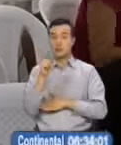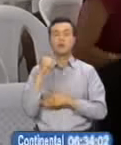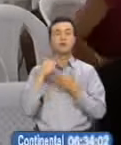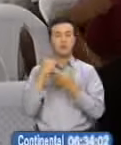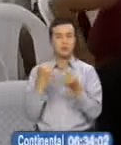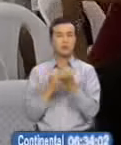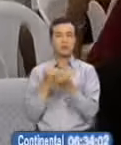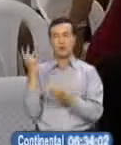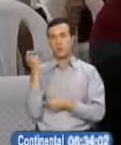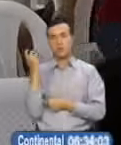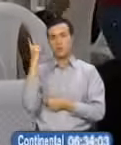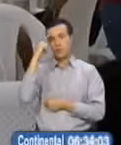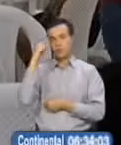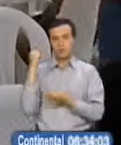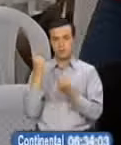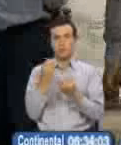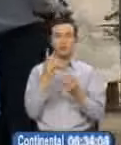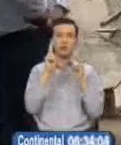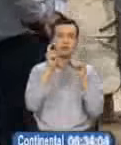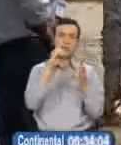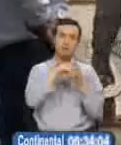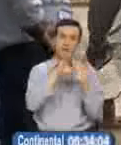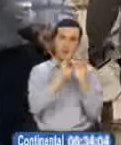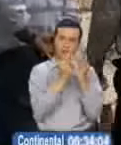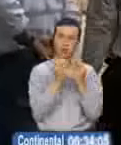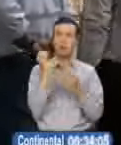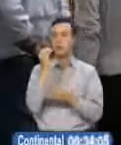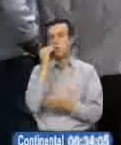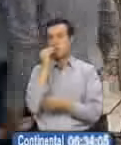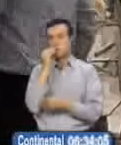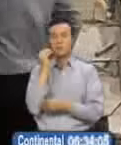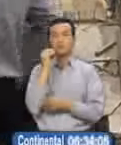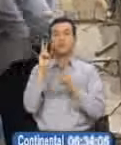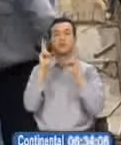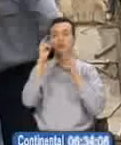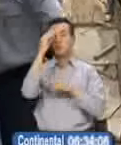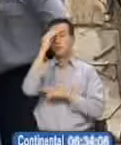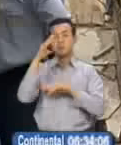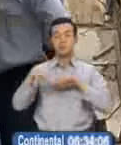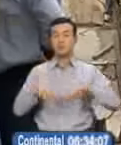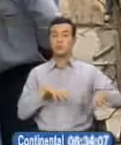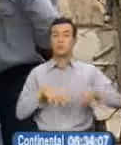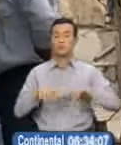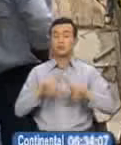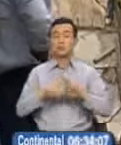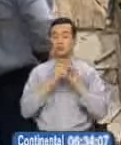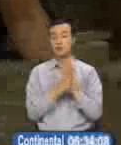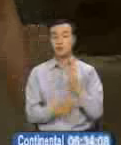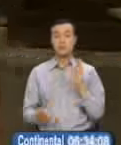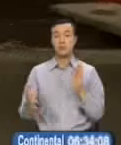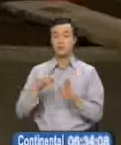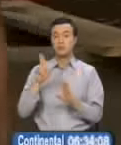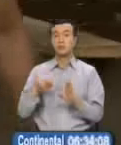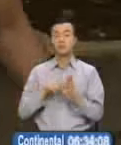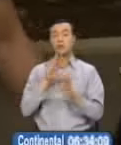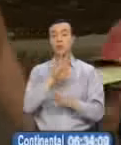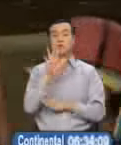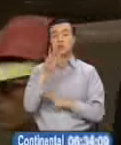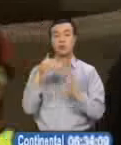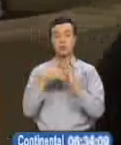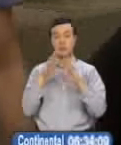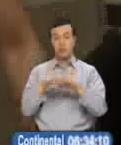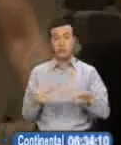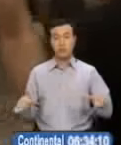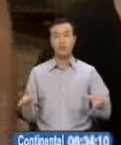beneficiadas con los bonos de acogida y alimentación. En el ámbito educativo, el desafío fue que las actividades inicien con normalidad. 55.000